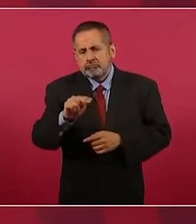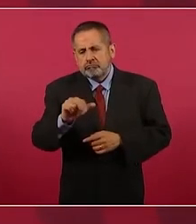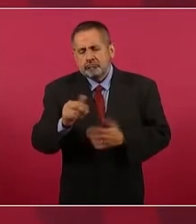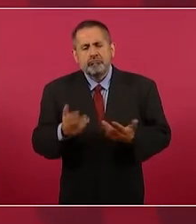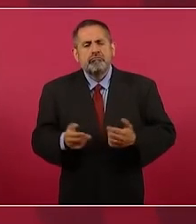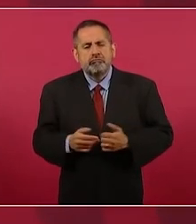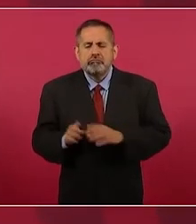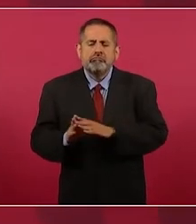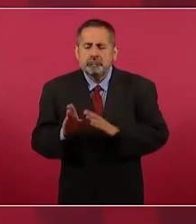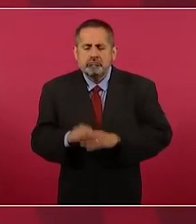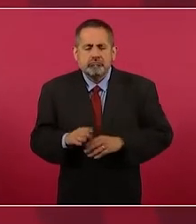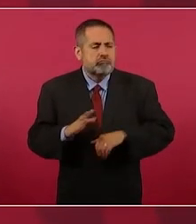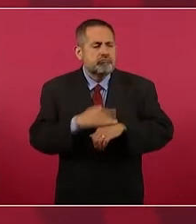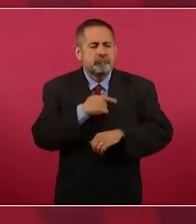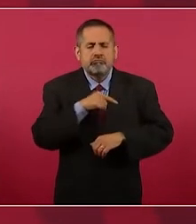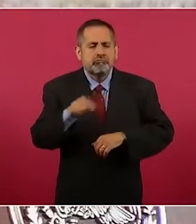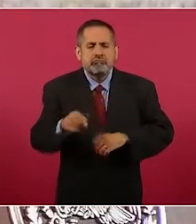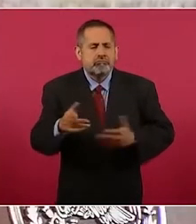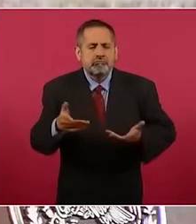a García Luna?